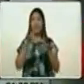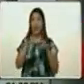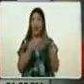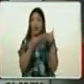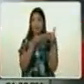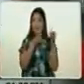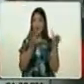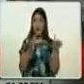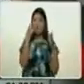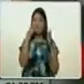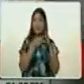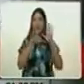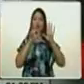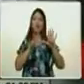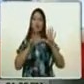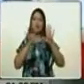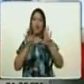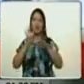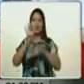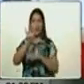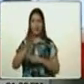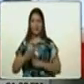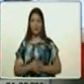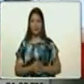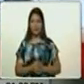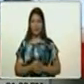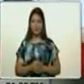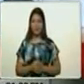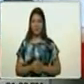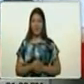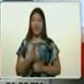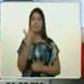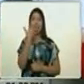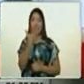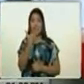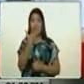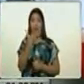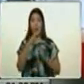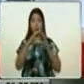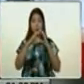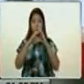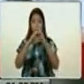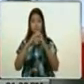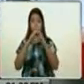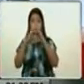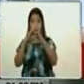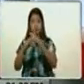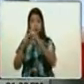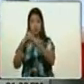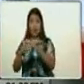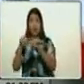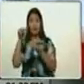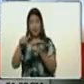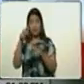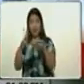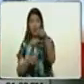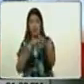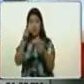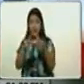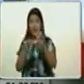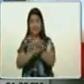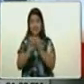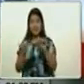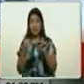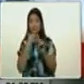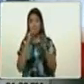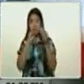inaugurado en 1894. Y los 5 vagones que van a ser alados por esta locomotora están ya en fase